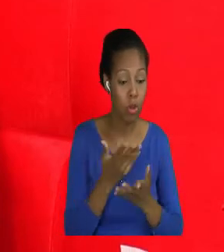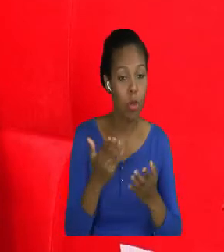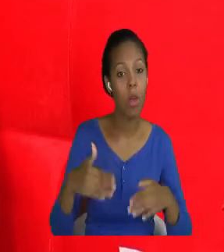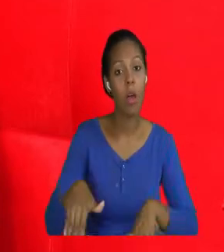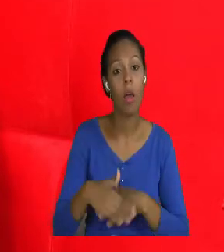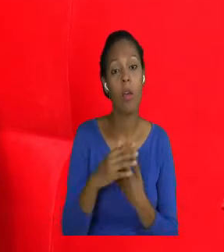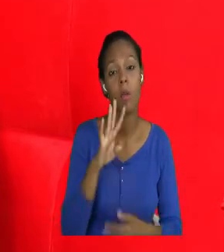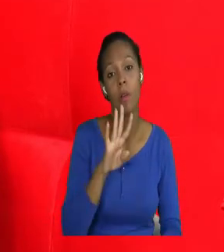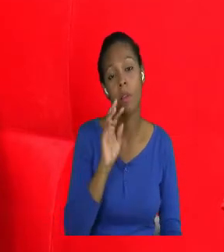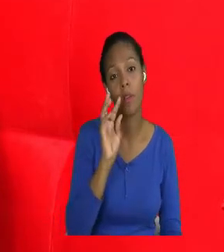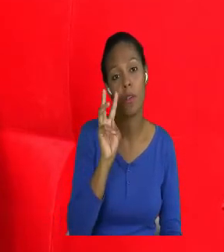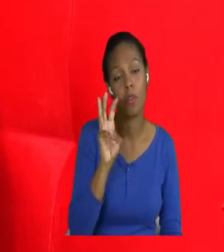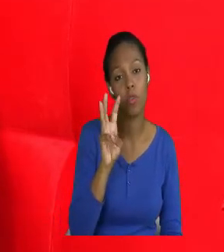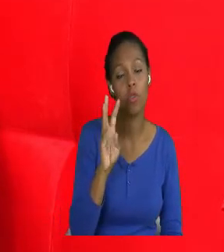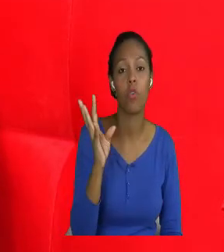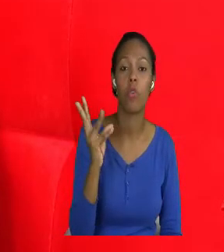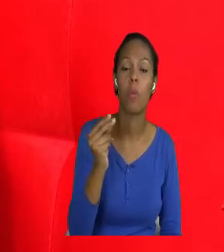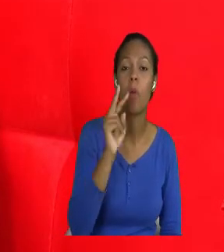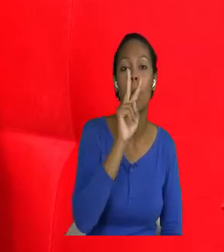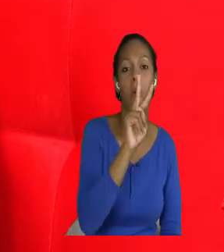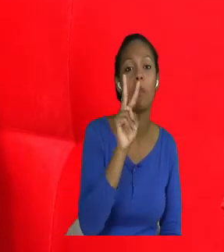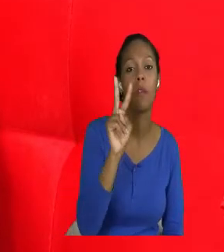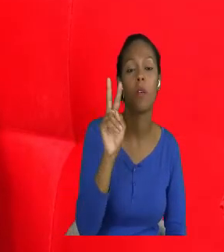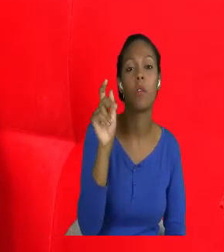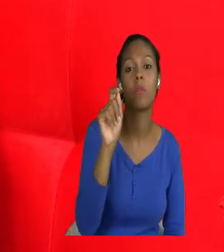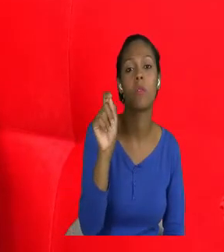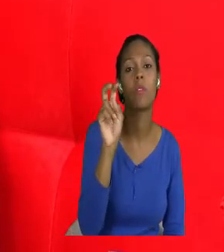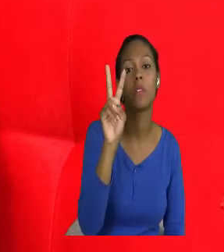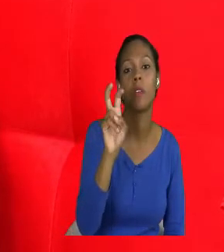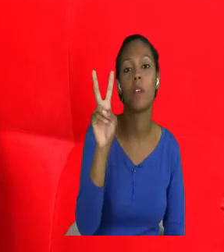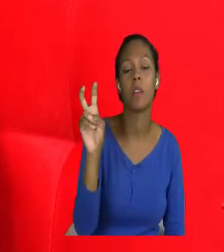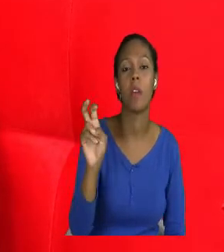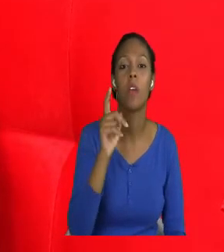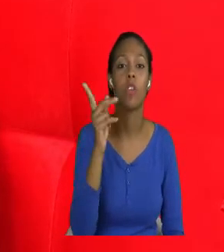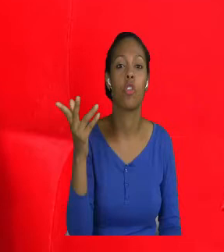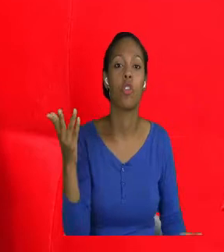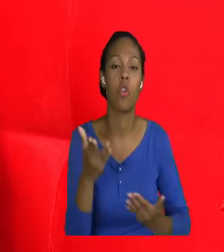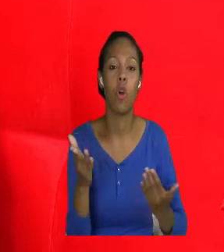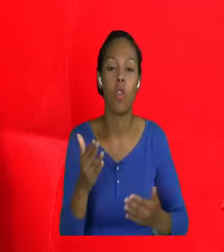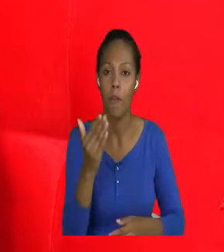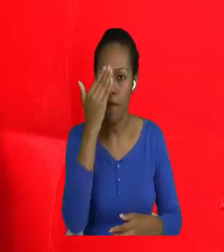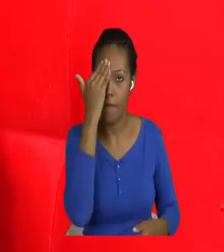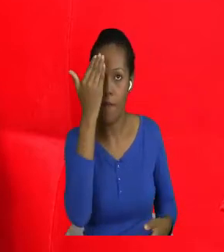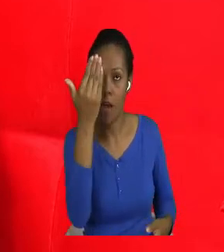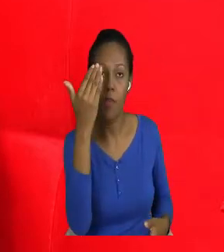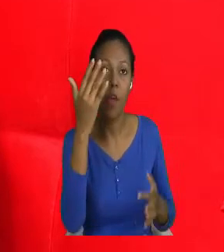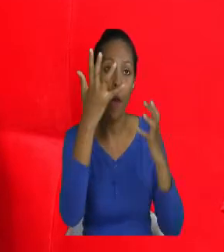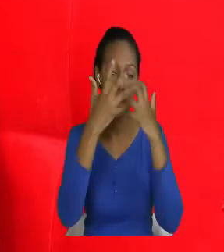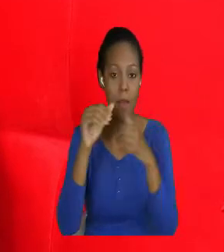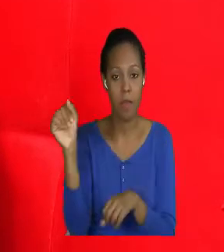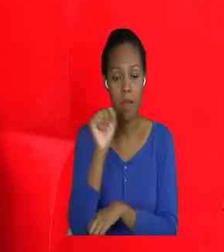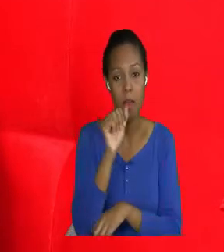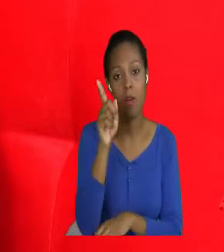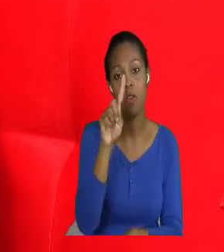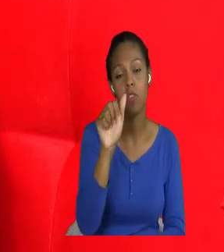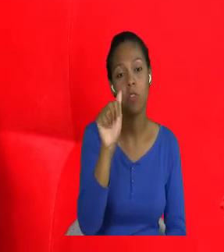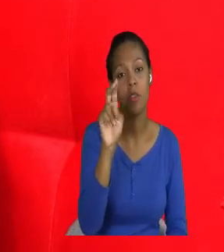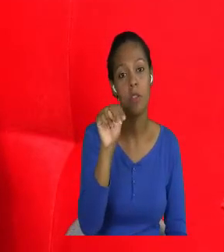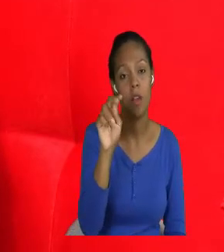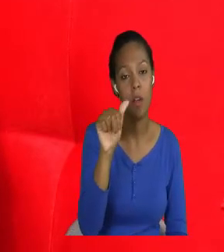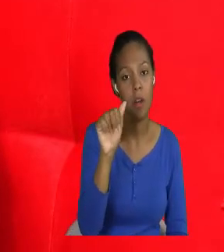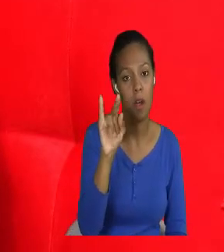número 2277, al frente de San Autos, tercer piso, en Pedicentro.